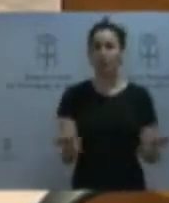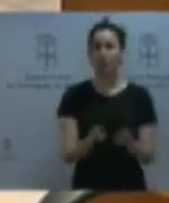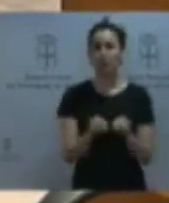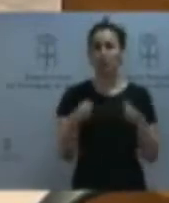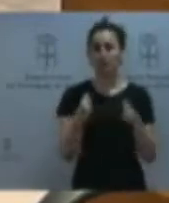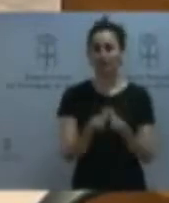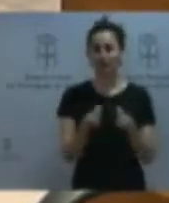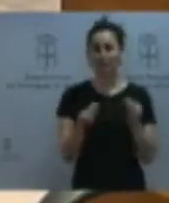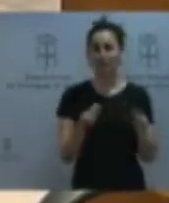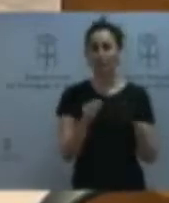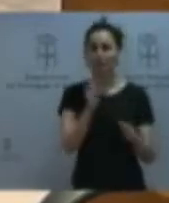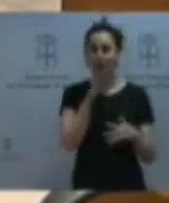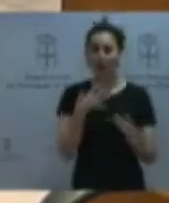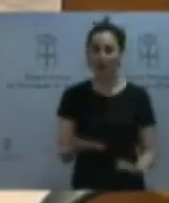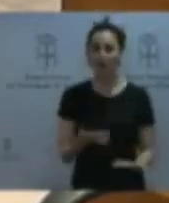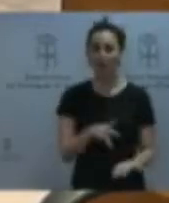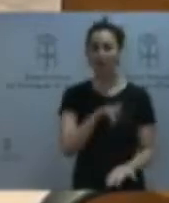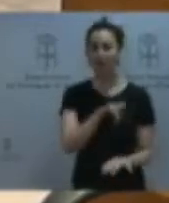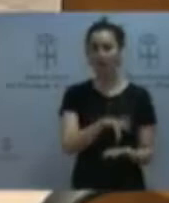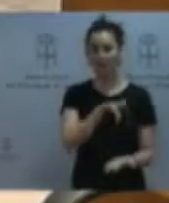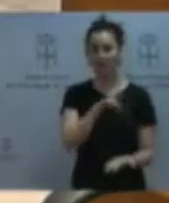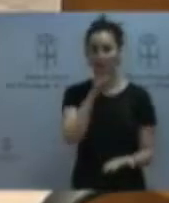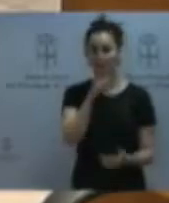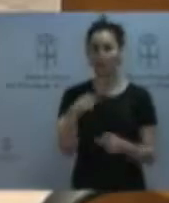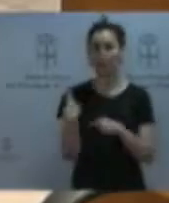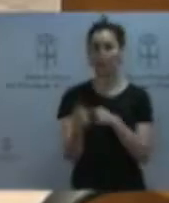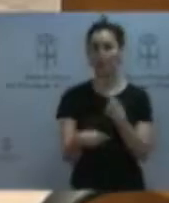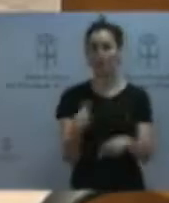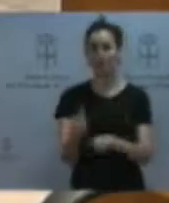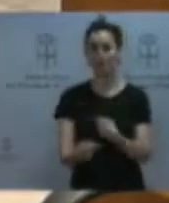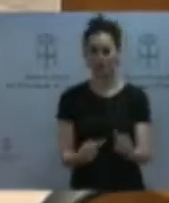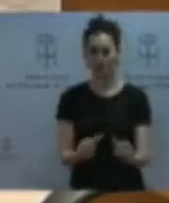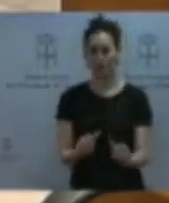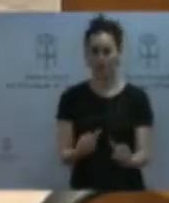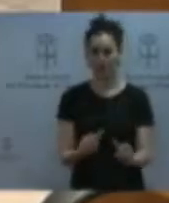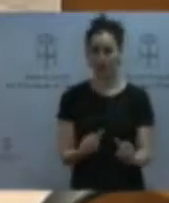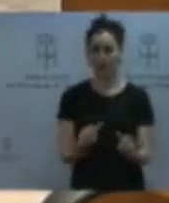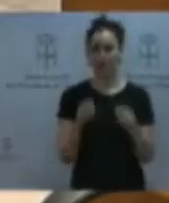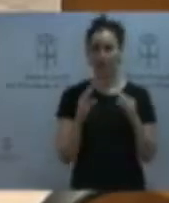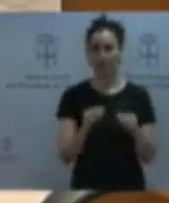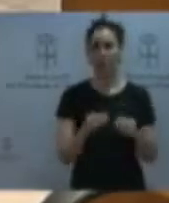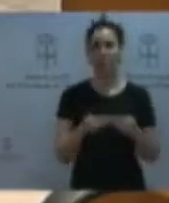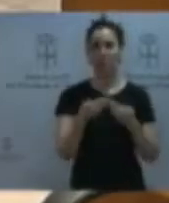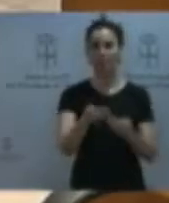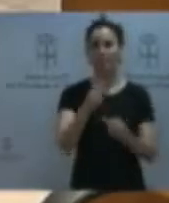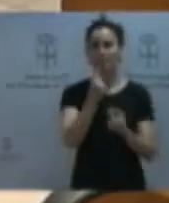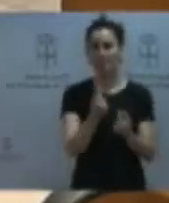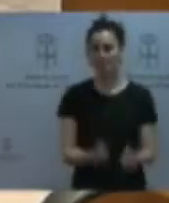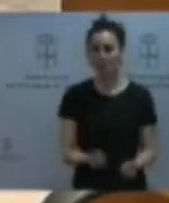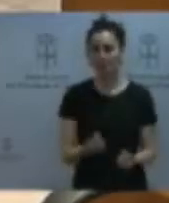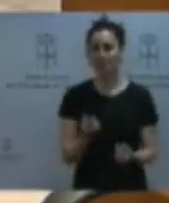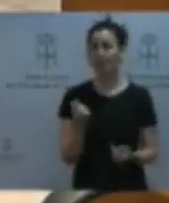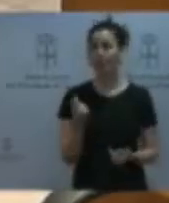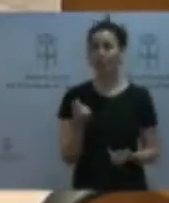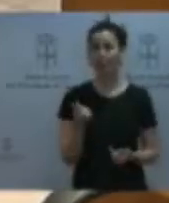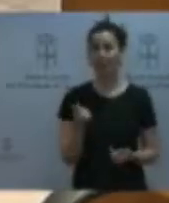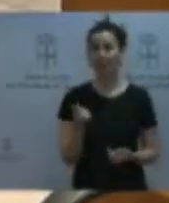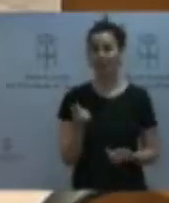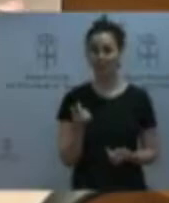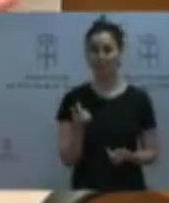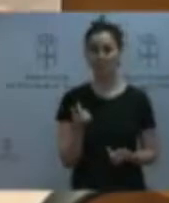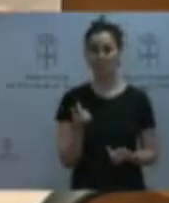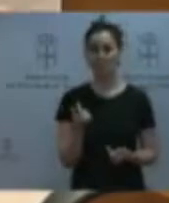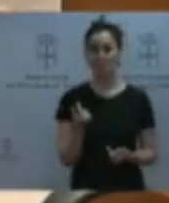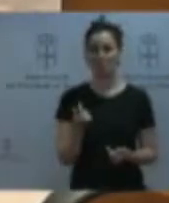como consecuencia de la prórroga presupuestaria, esa cantidad ha sido sustancialmente reducida, ¿no?